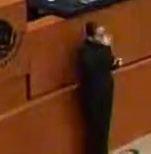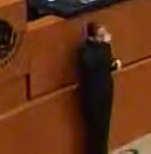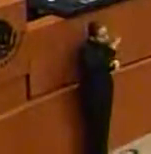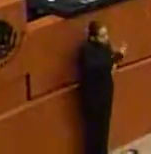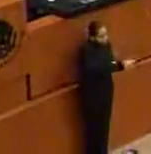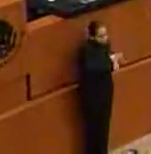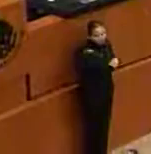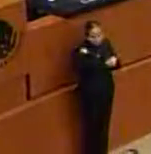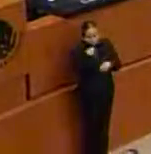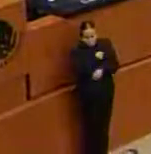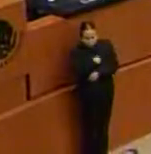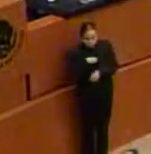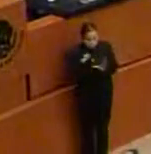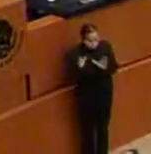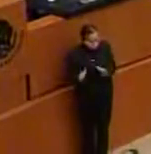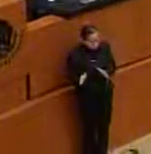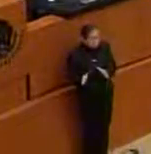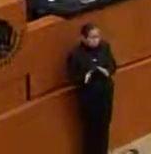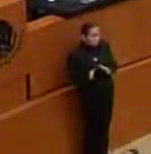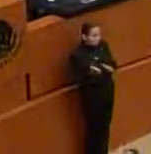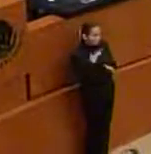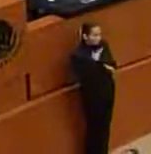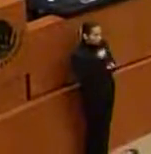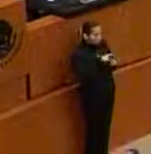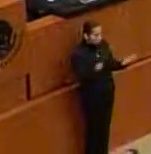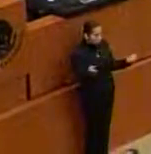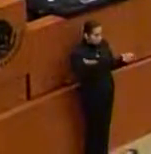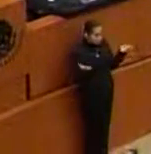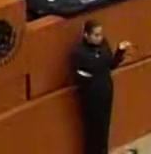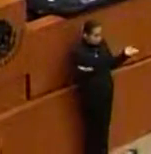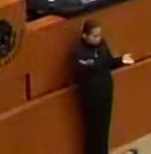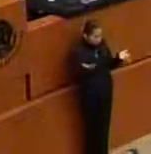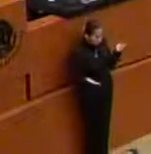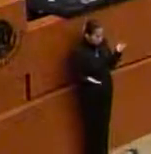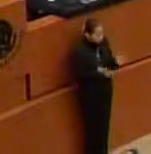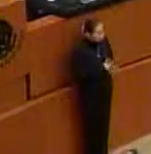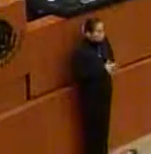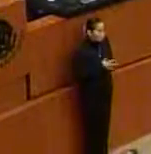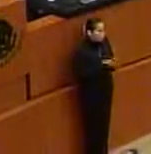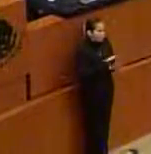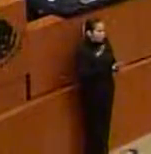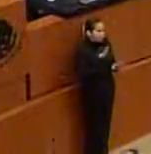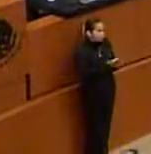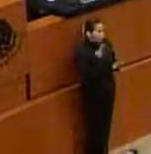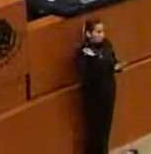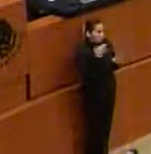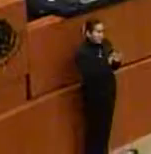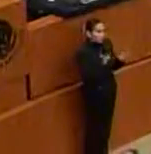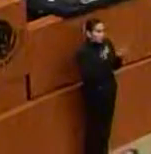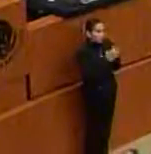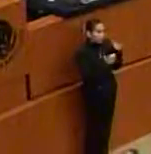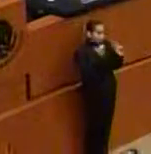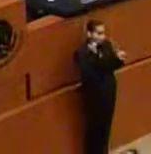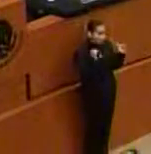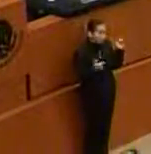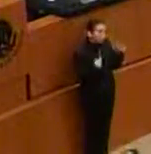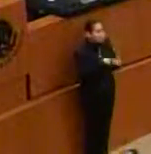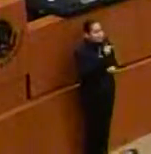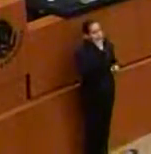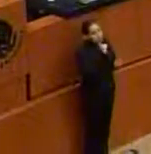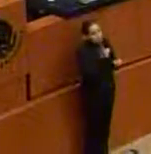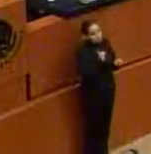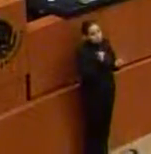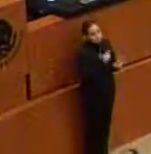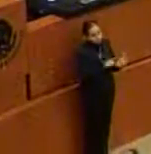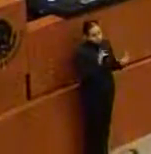caso mexicano y el caso suizo, pues tenemos algunas diferencias pues sumamente importantes, pero